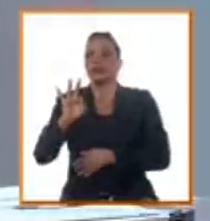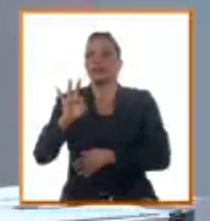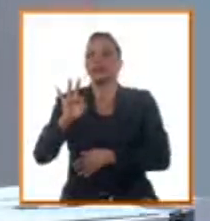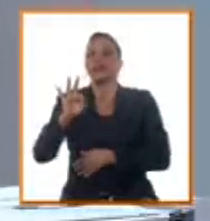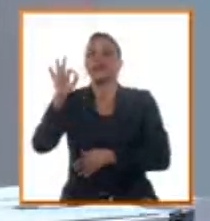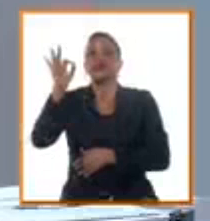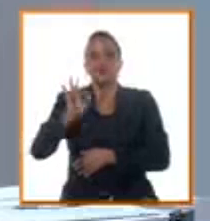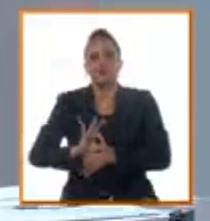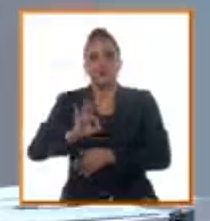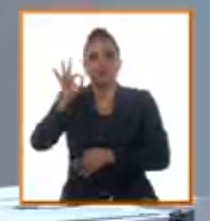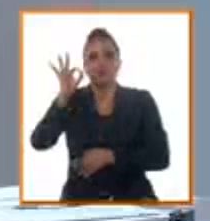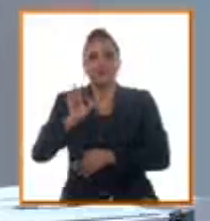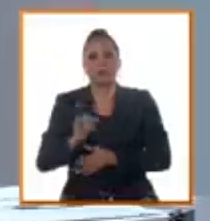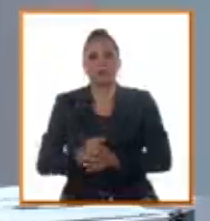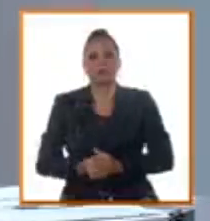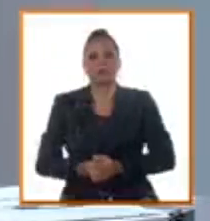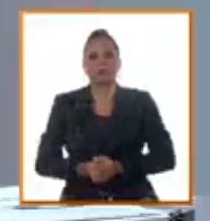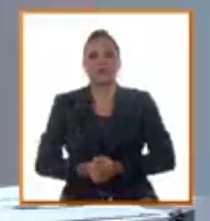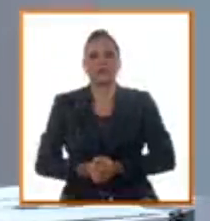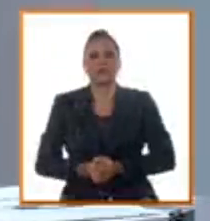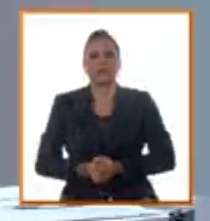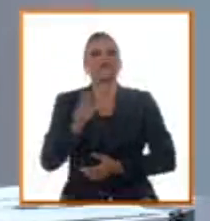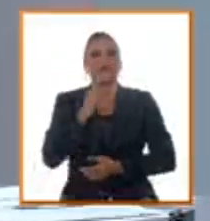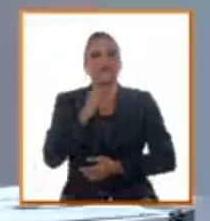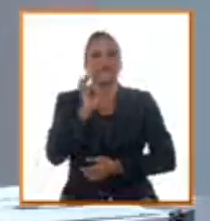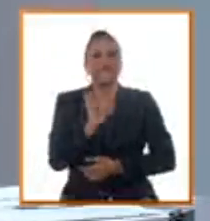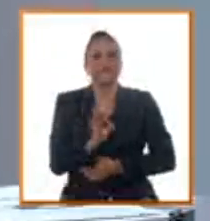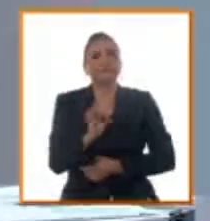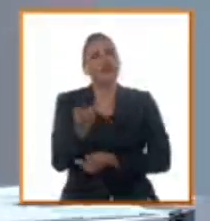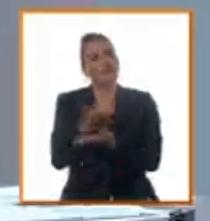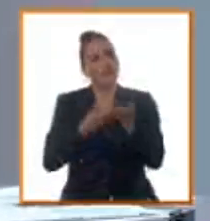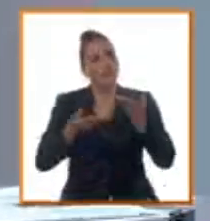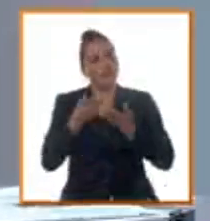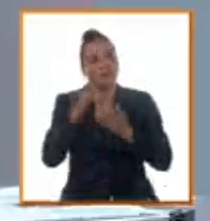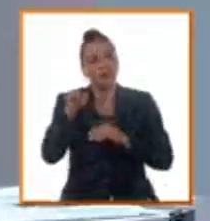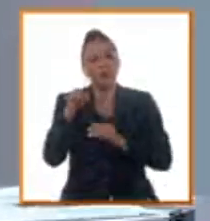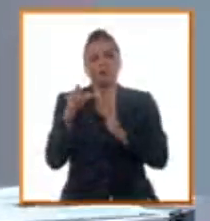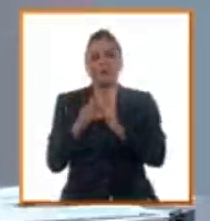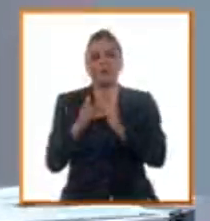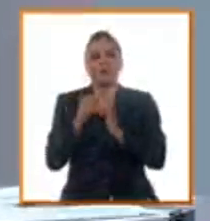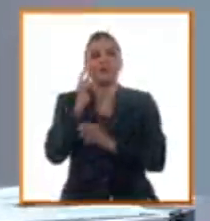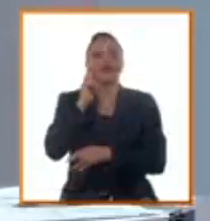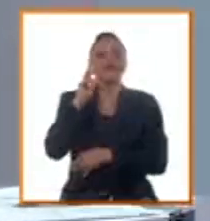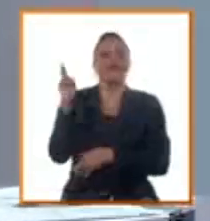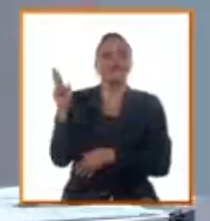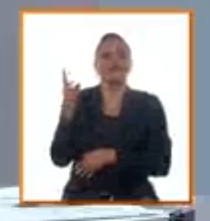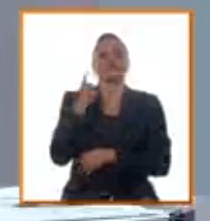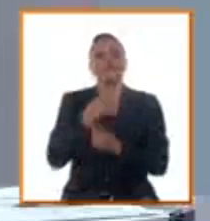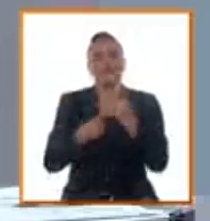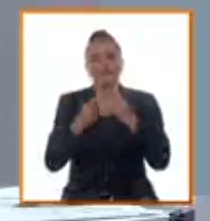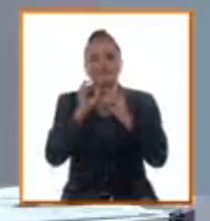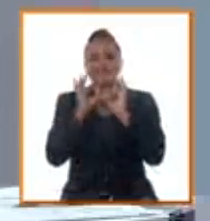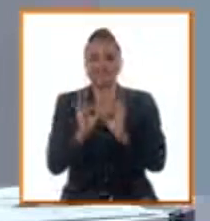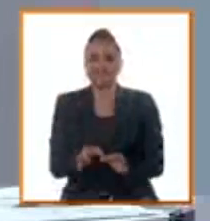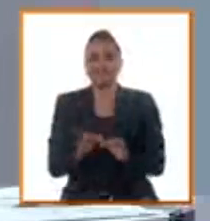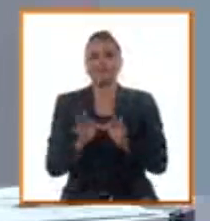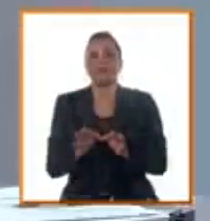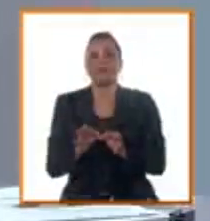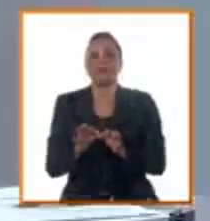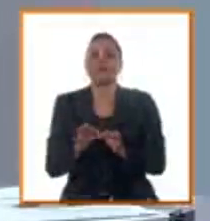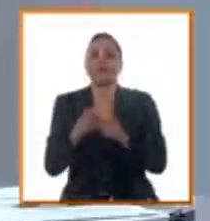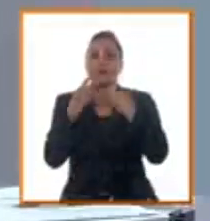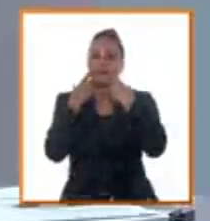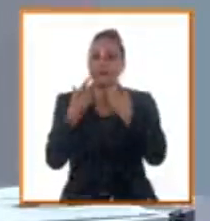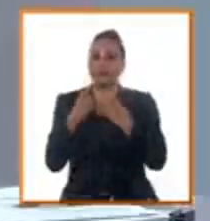938,1 milímetros. Yo sabía que había oído un 900, ¿no? Como nos compartimos hoy en la tarde, y usted lo fijó bien, porque realmente es un valor considerable,